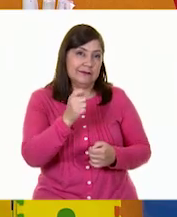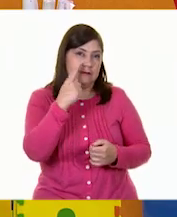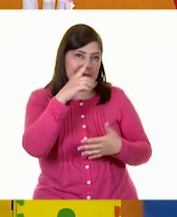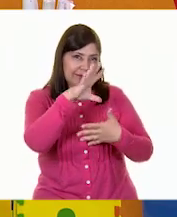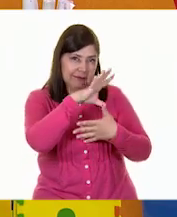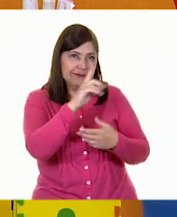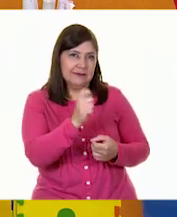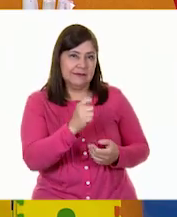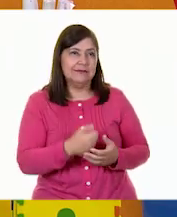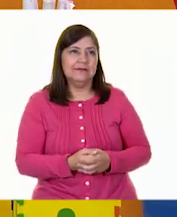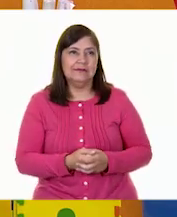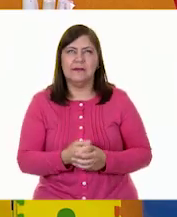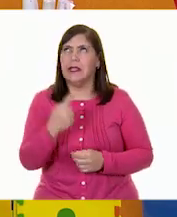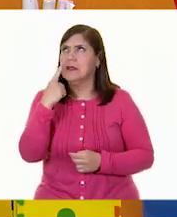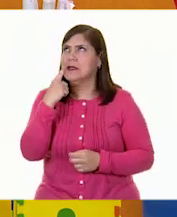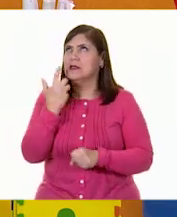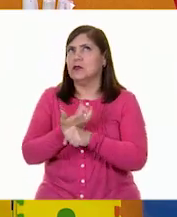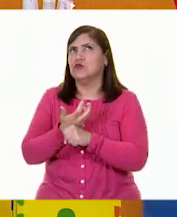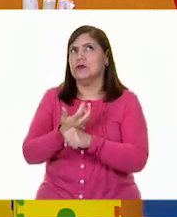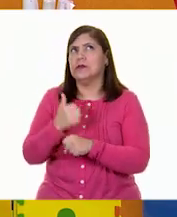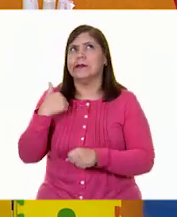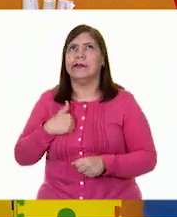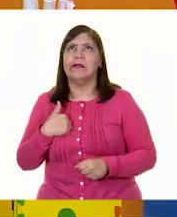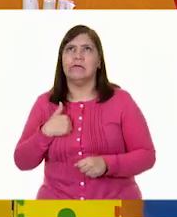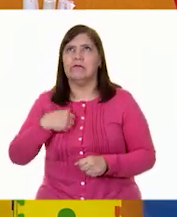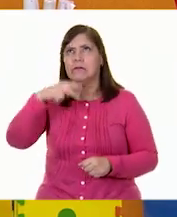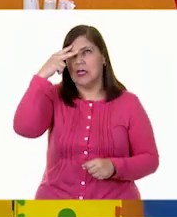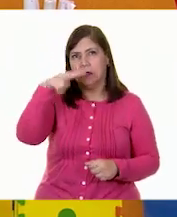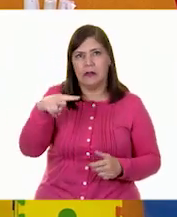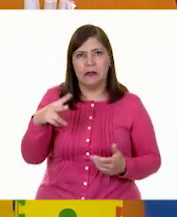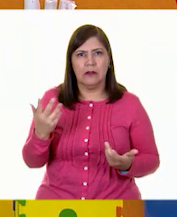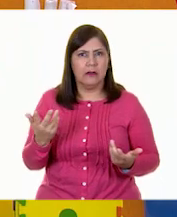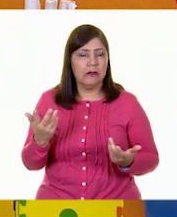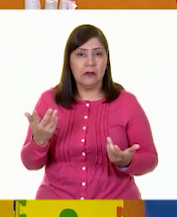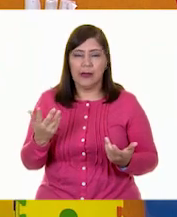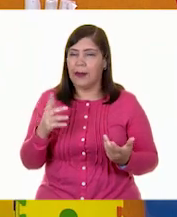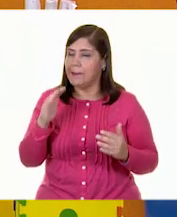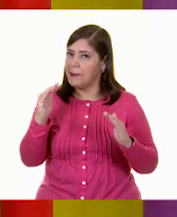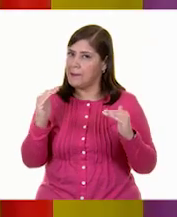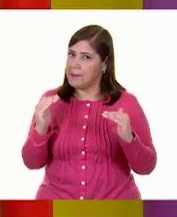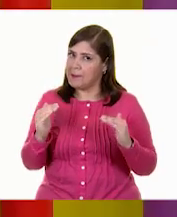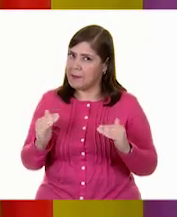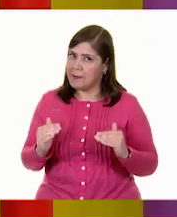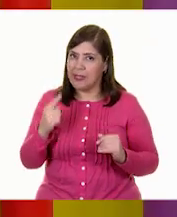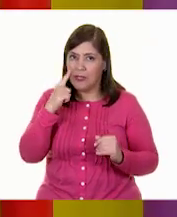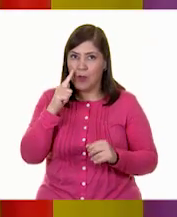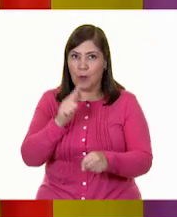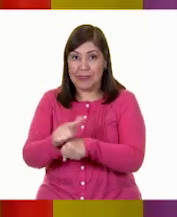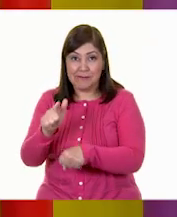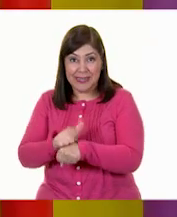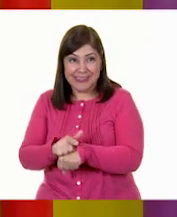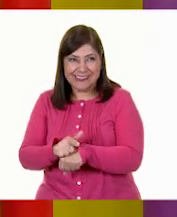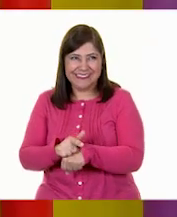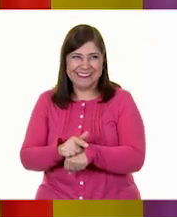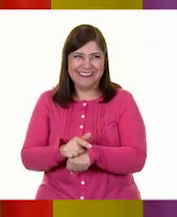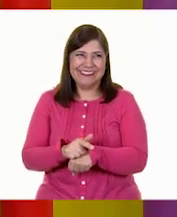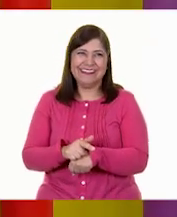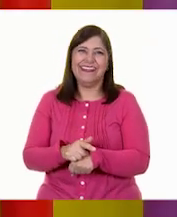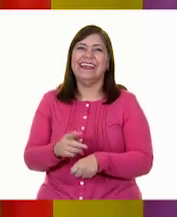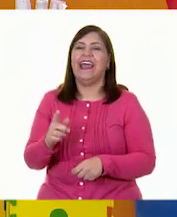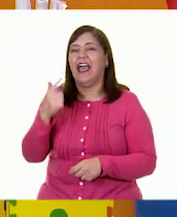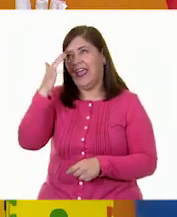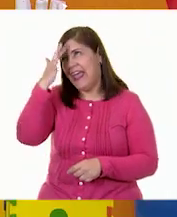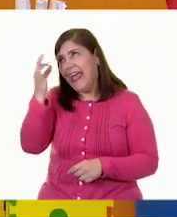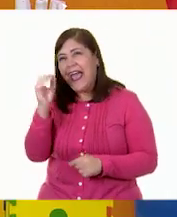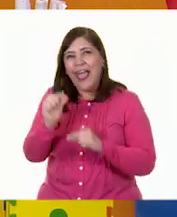América, Estados Unidos, Canadá, México. Abajo, abajo, abajo, abajo. ¿Abajo? Ajá. Guatemala. ya voy